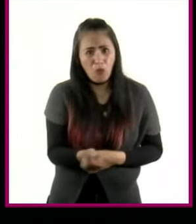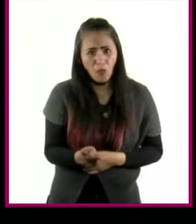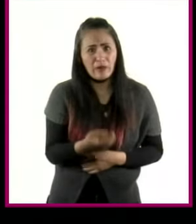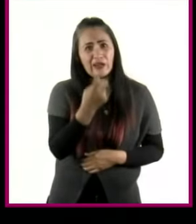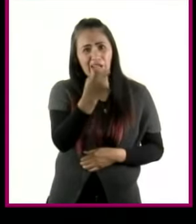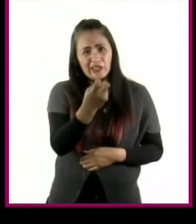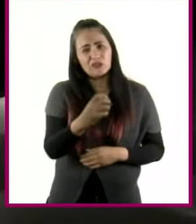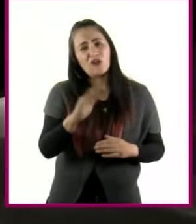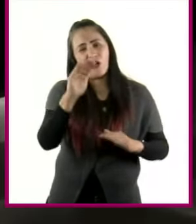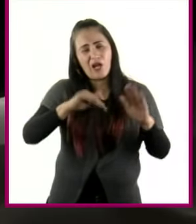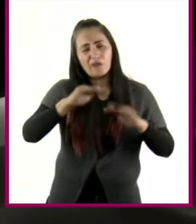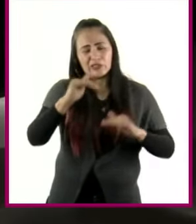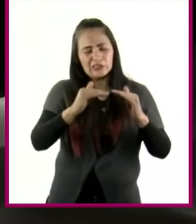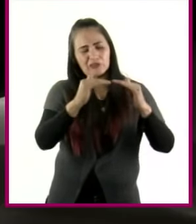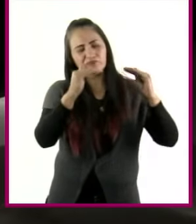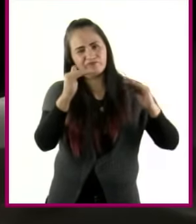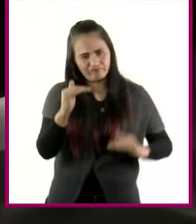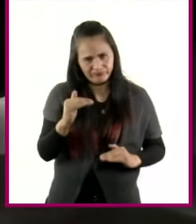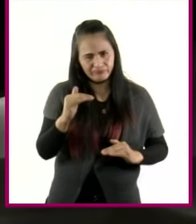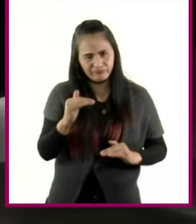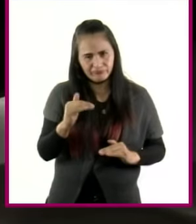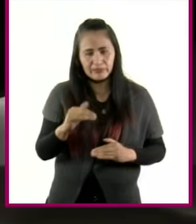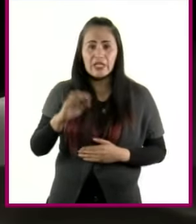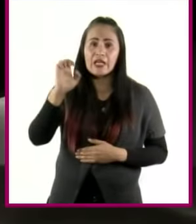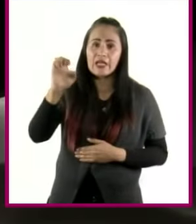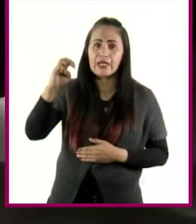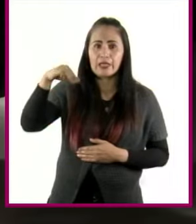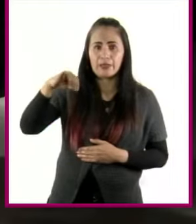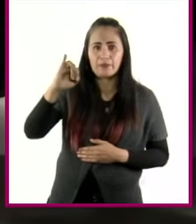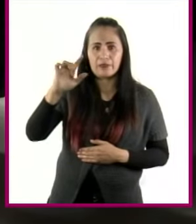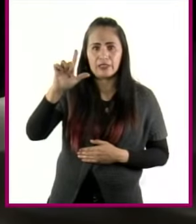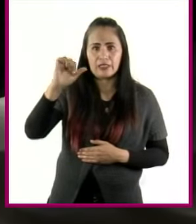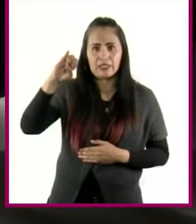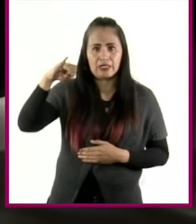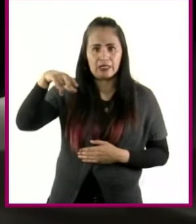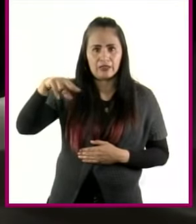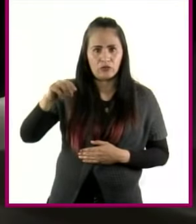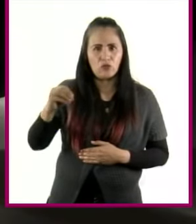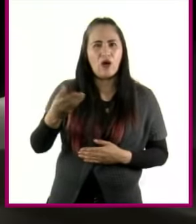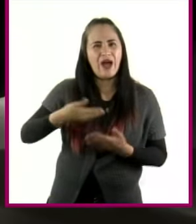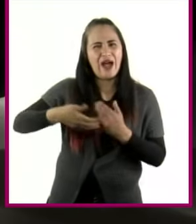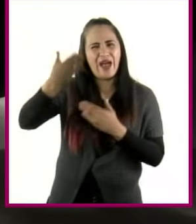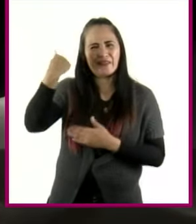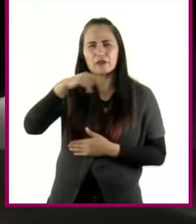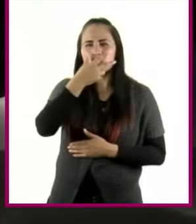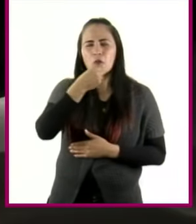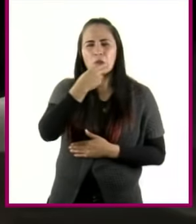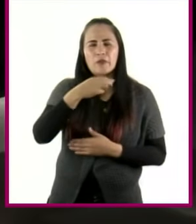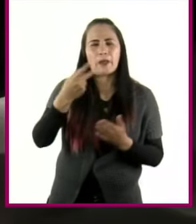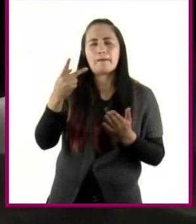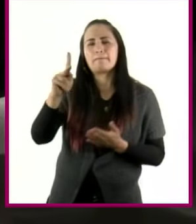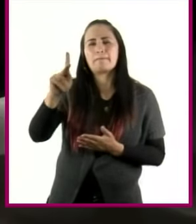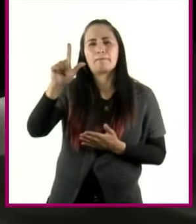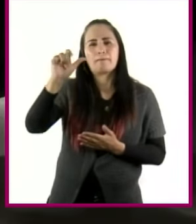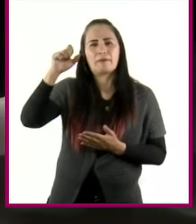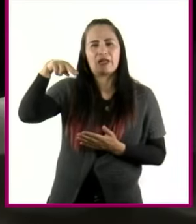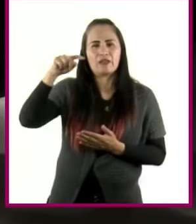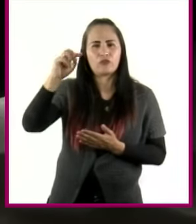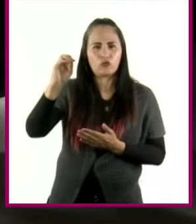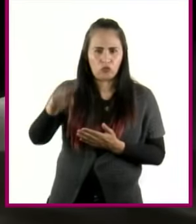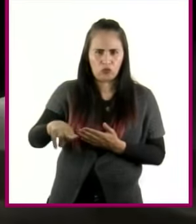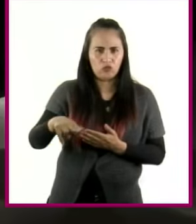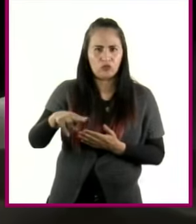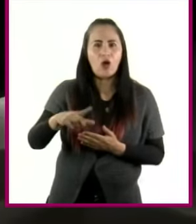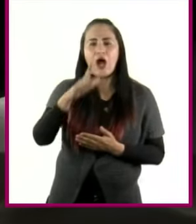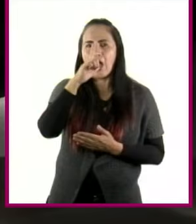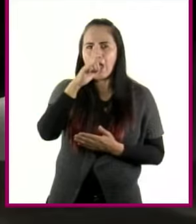considerado inferior. A lo que Emiliano recuerda lo que dice Platón sobre las almas de los seres humanos y el lugar que debían ocupar